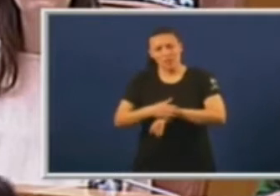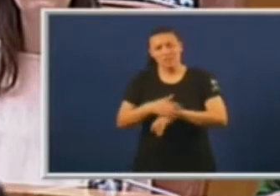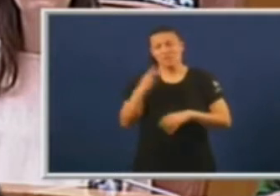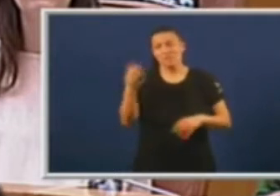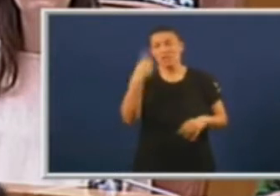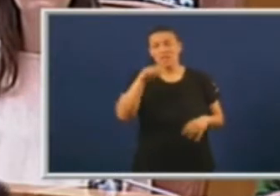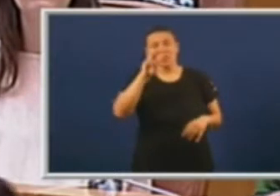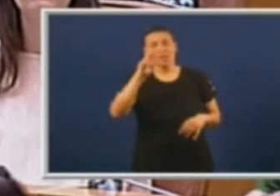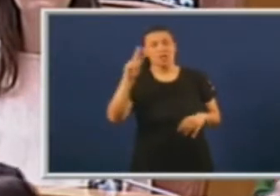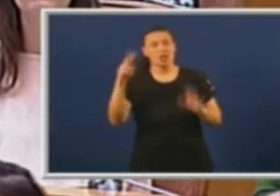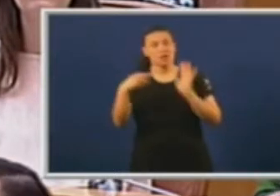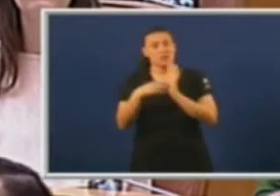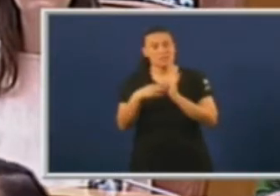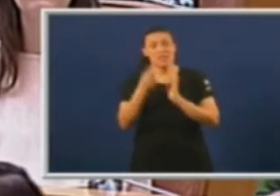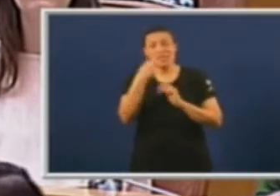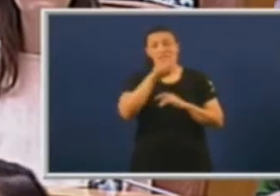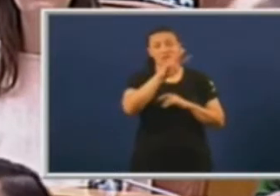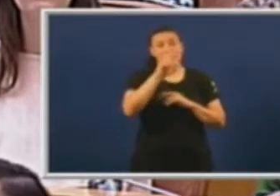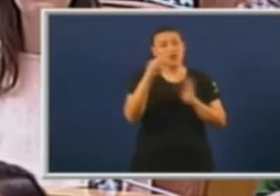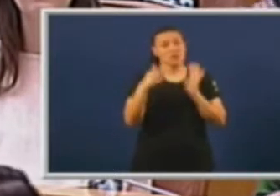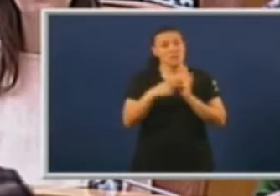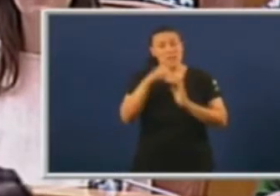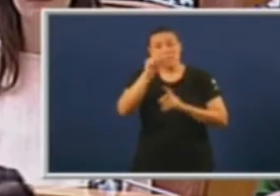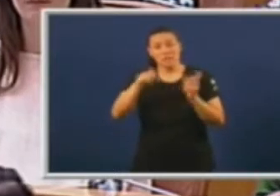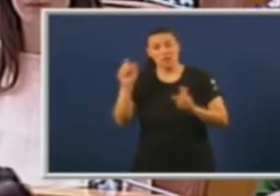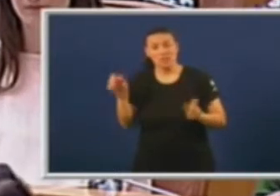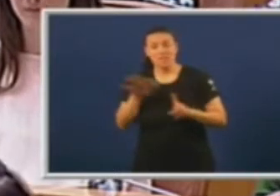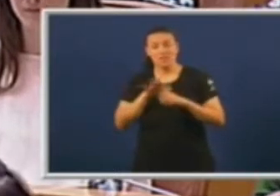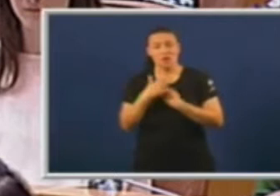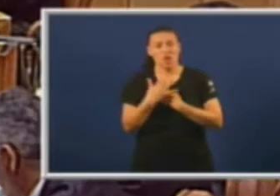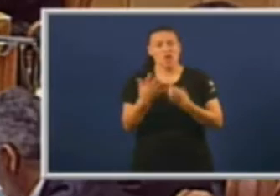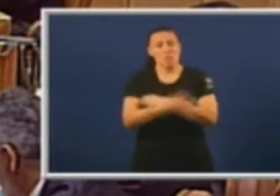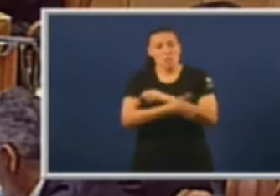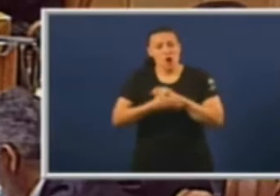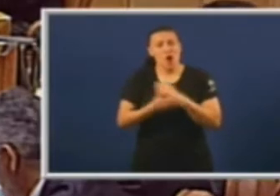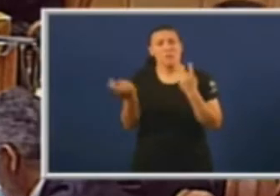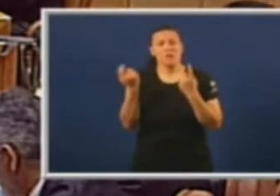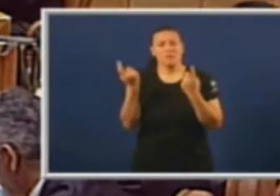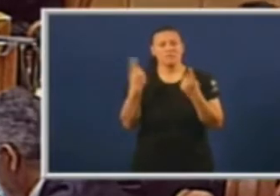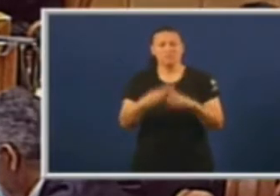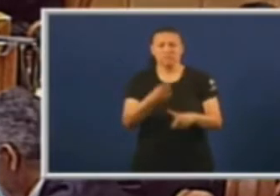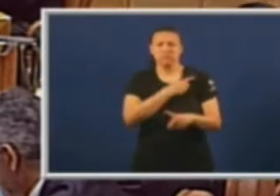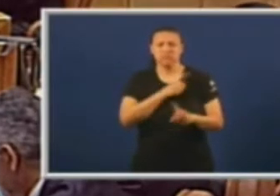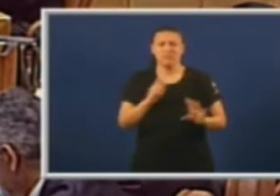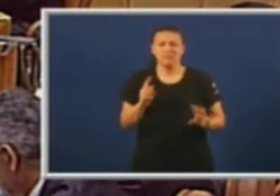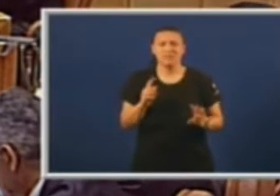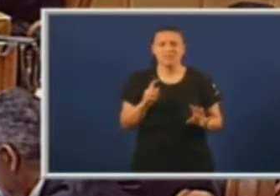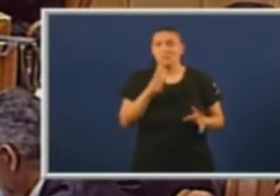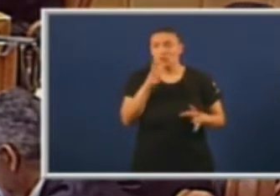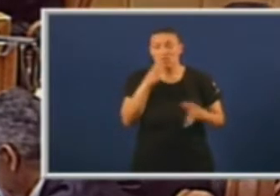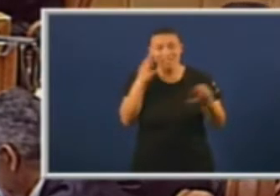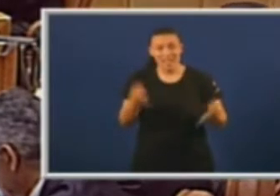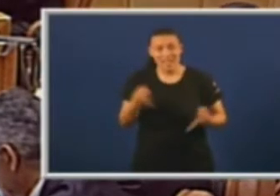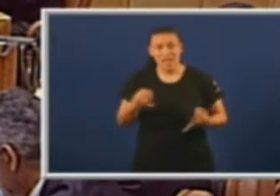132.000 persoas, señor Feijóo, 132.000 persoas en situación de pobreza extrema. Esta realidade é